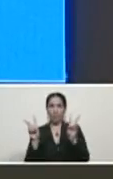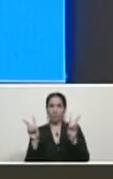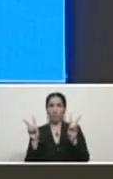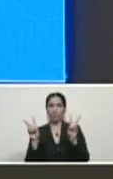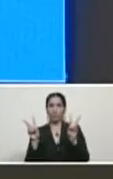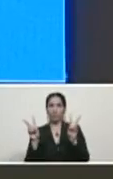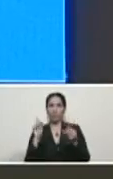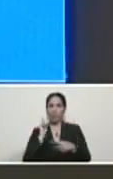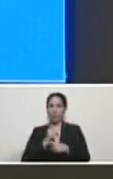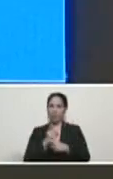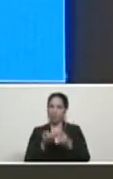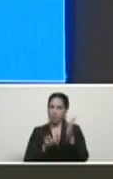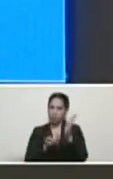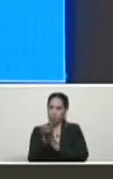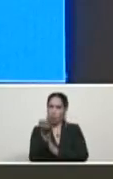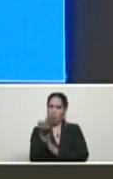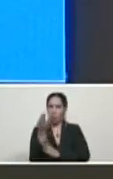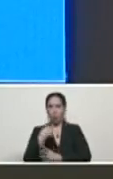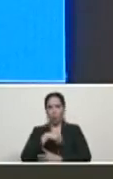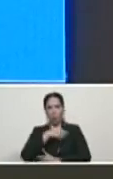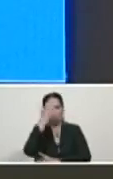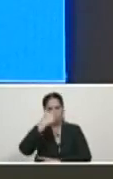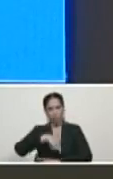que debe regir nuestra conducta,